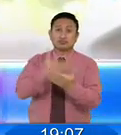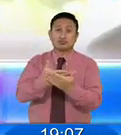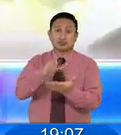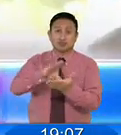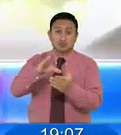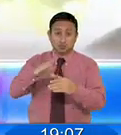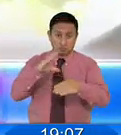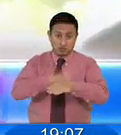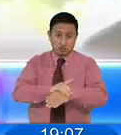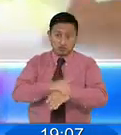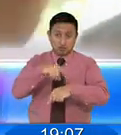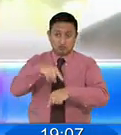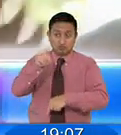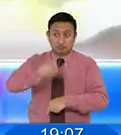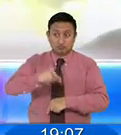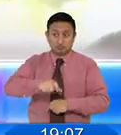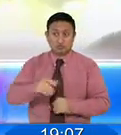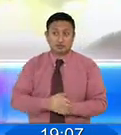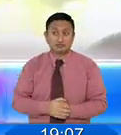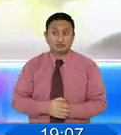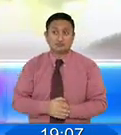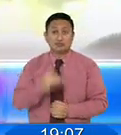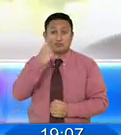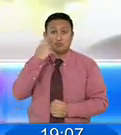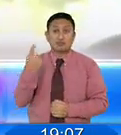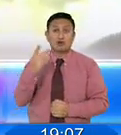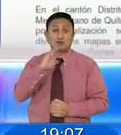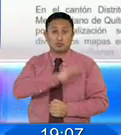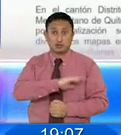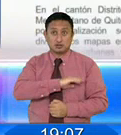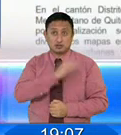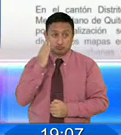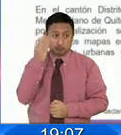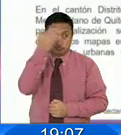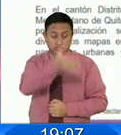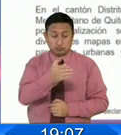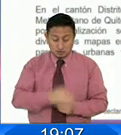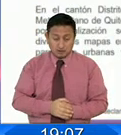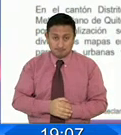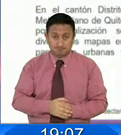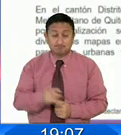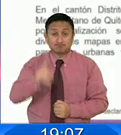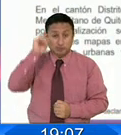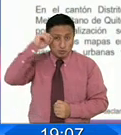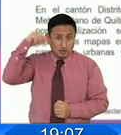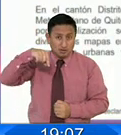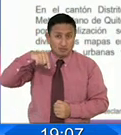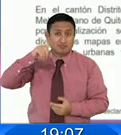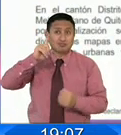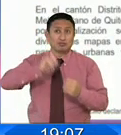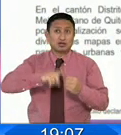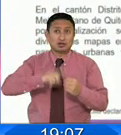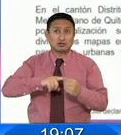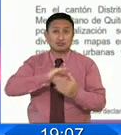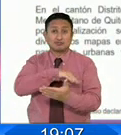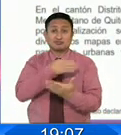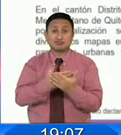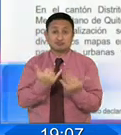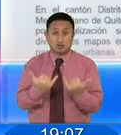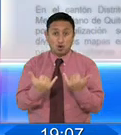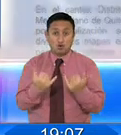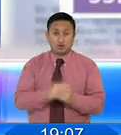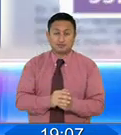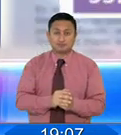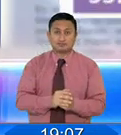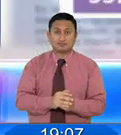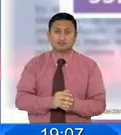profesional, acudamos a hacernos una prueba en el municipio. Recordemos que en el Distrito Metropolitano de Quito hasta el momento se contabilizan cerca